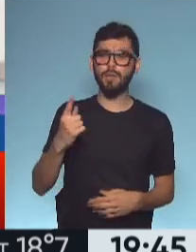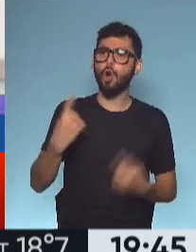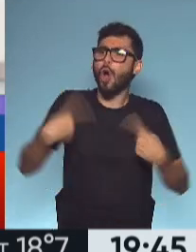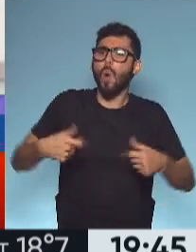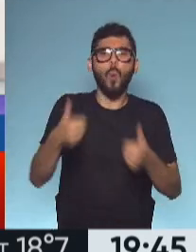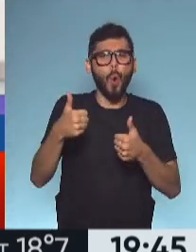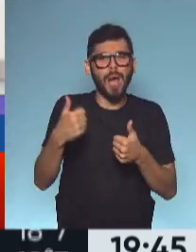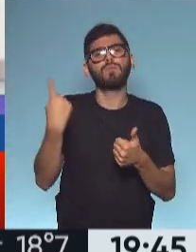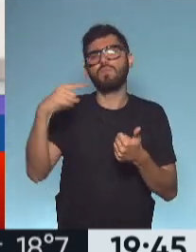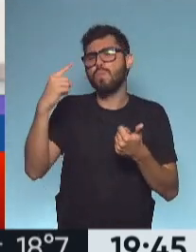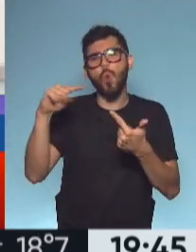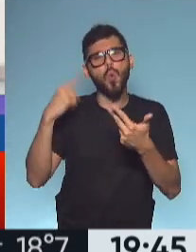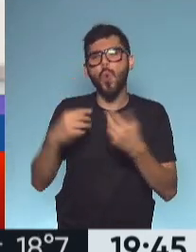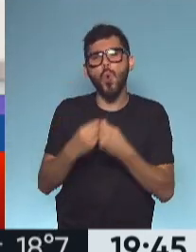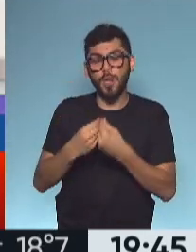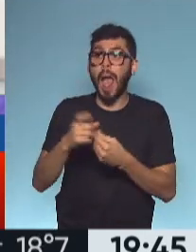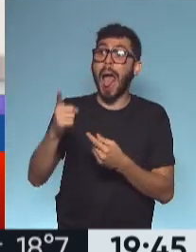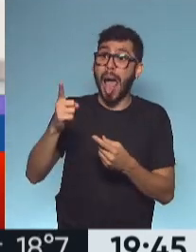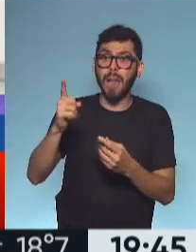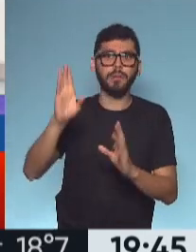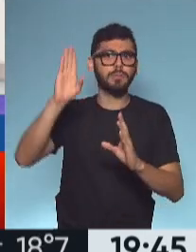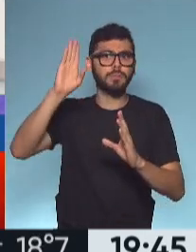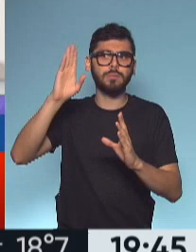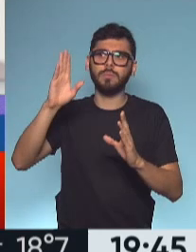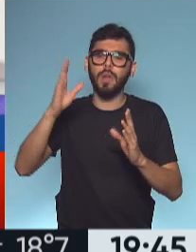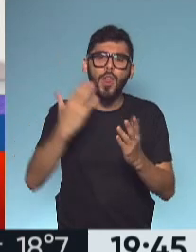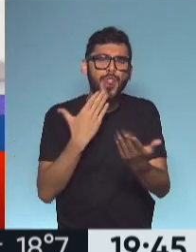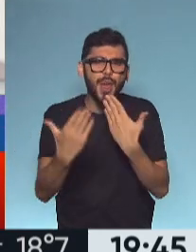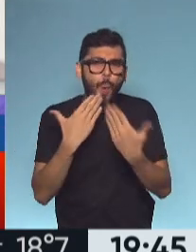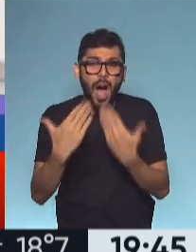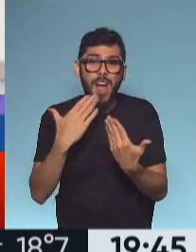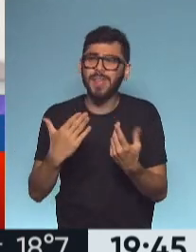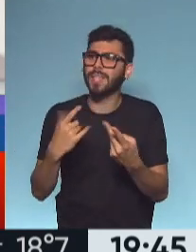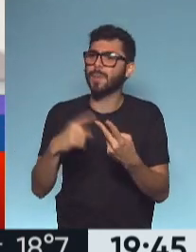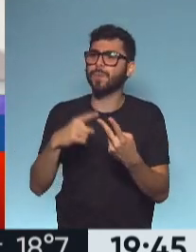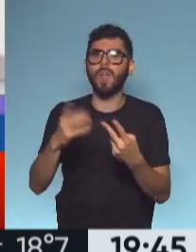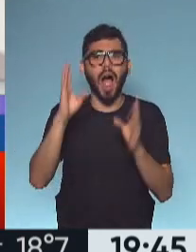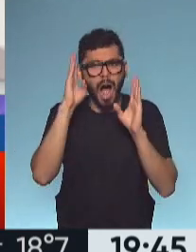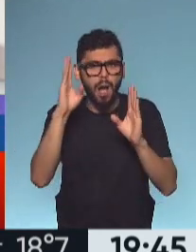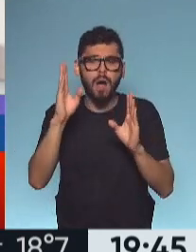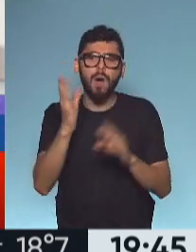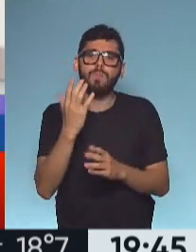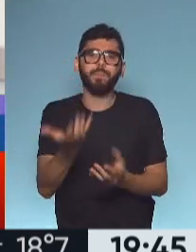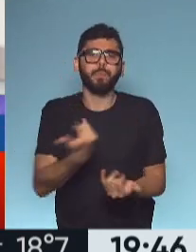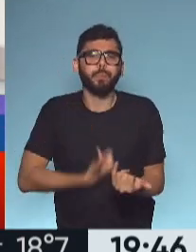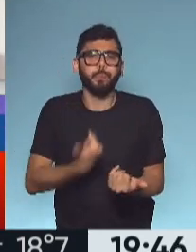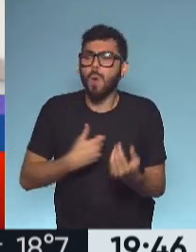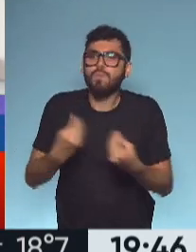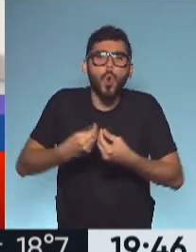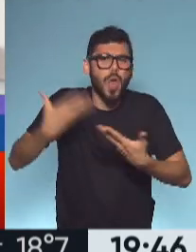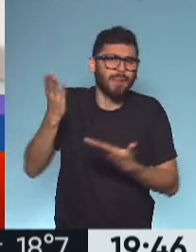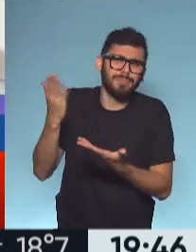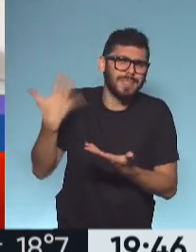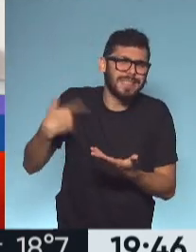esas cualidades se vincula a la capacidad de escucha, a la capacidad de debate, a lo que nos pide siempre el presidente, que sus funcionarios, ¿no?,